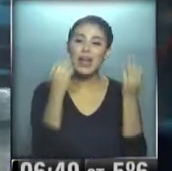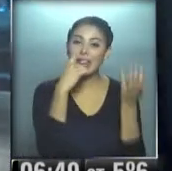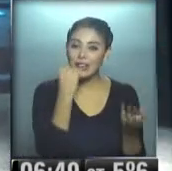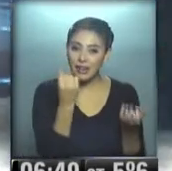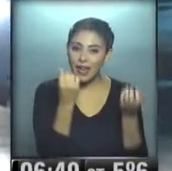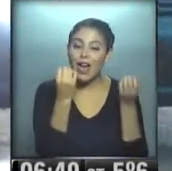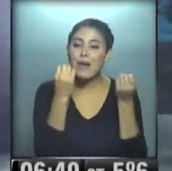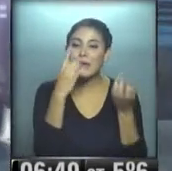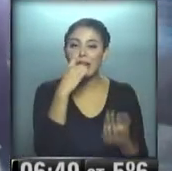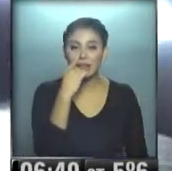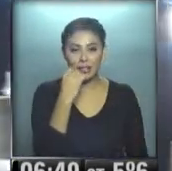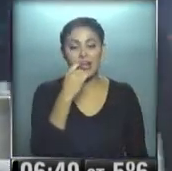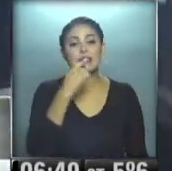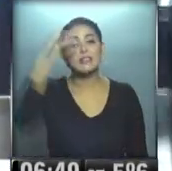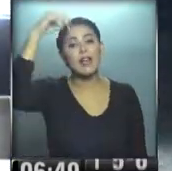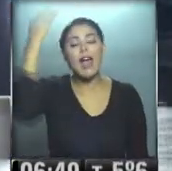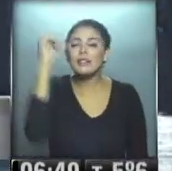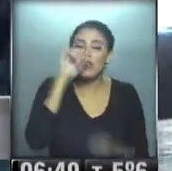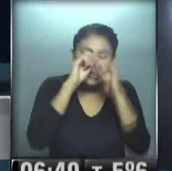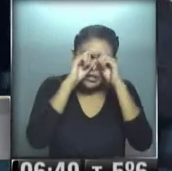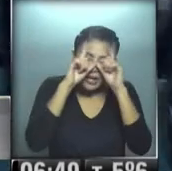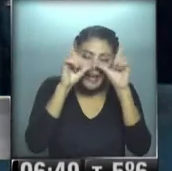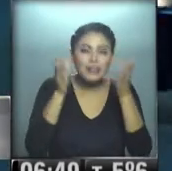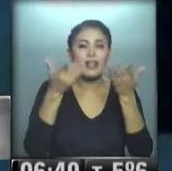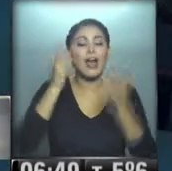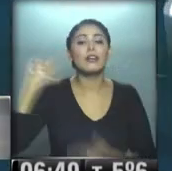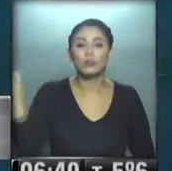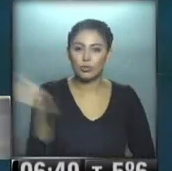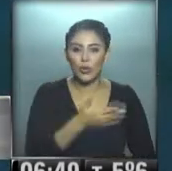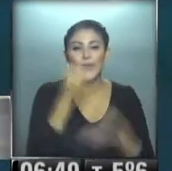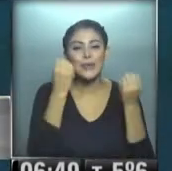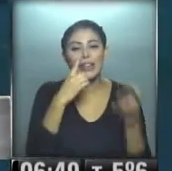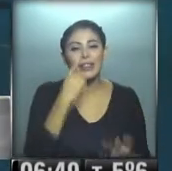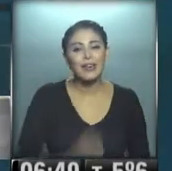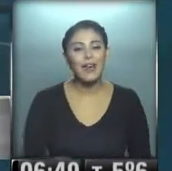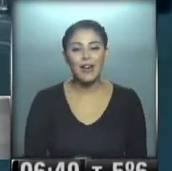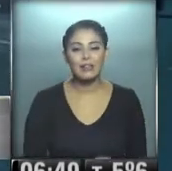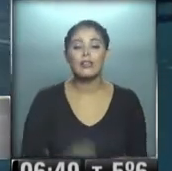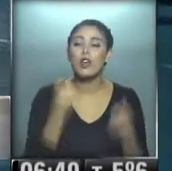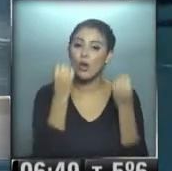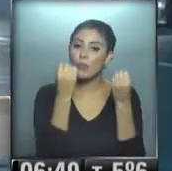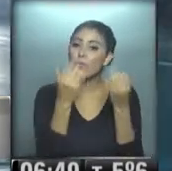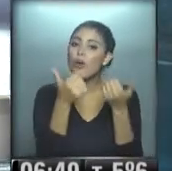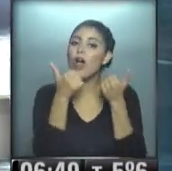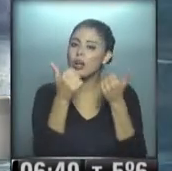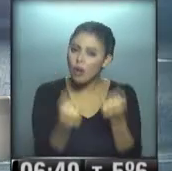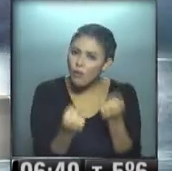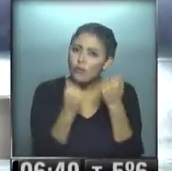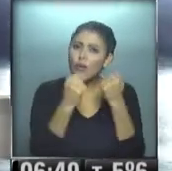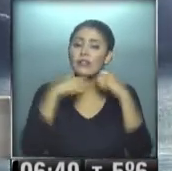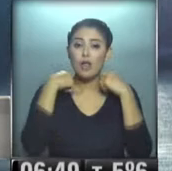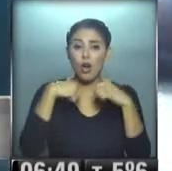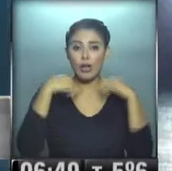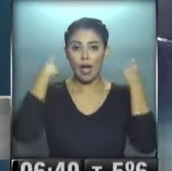buen día. A los que recién se levantan, a todos, toditos, muy buen día. Y muy bueno, fuerte el abrigo